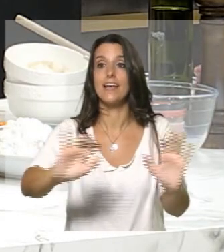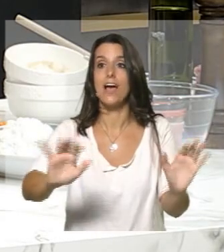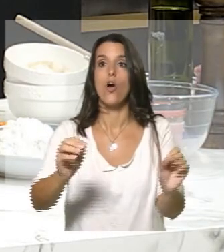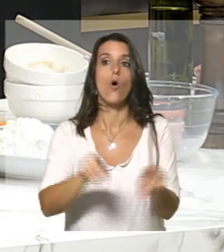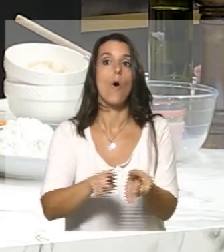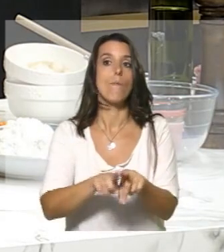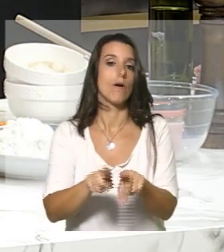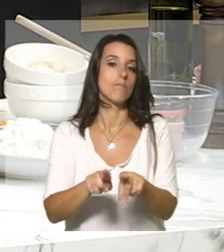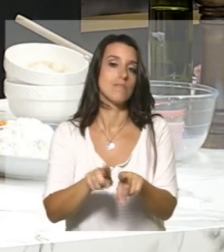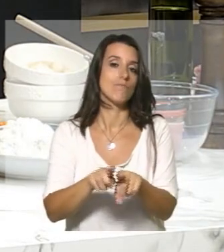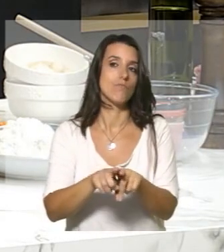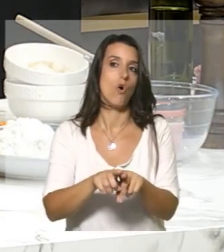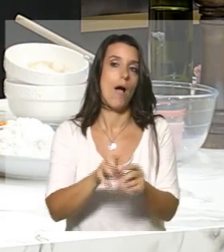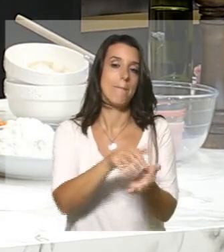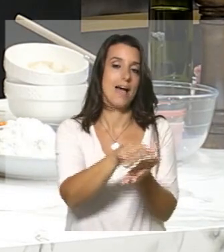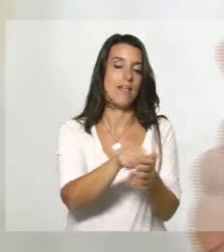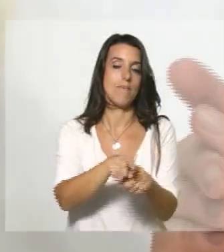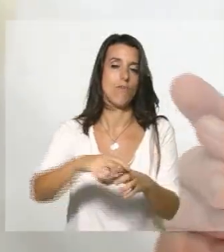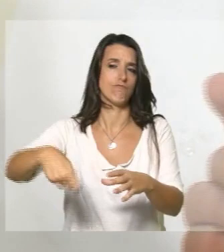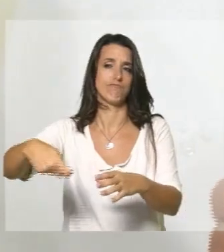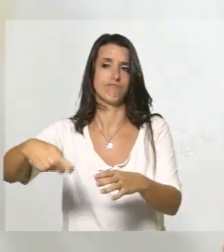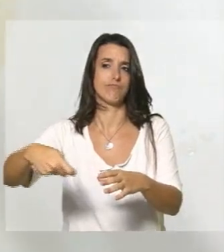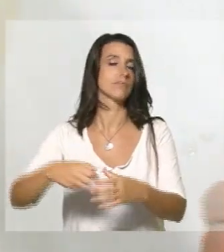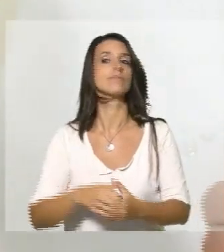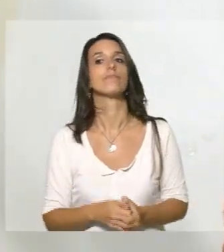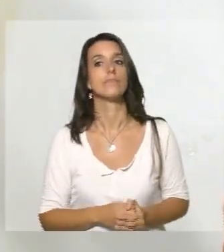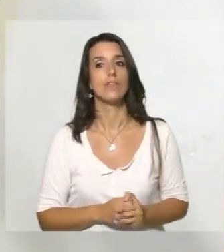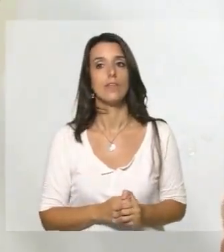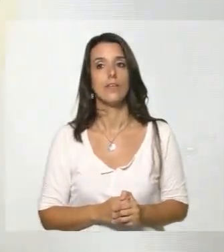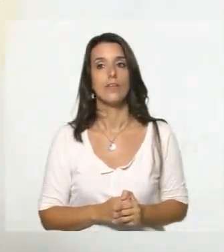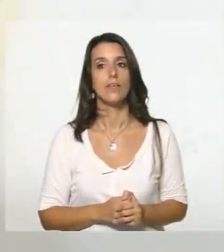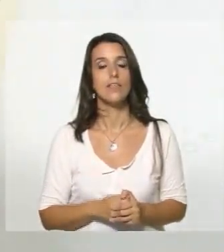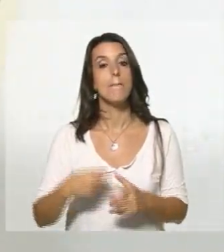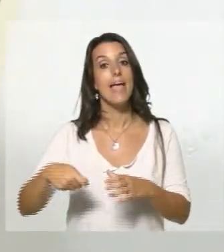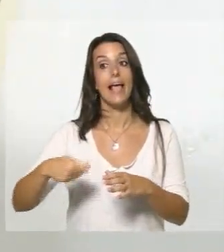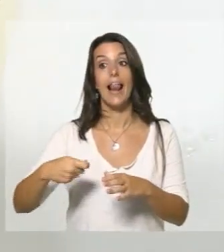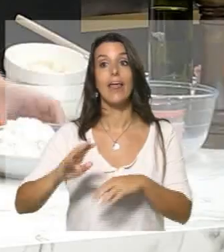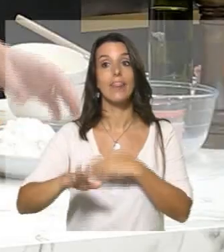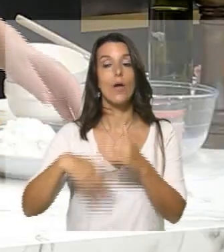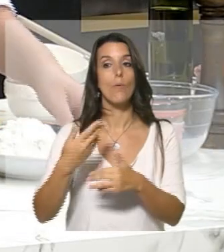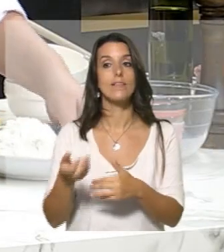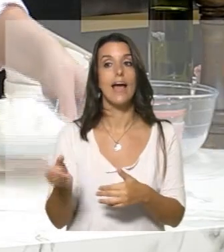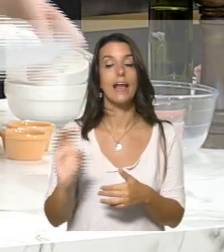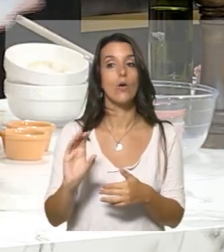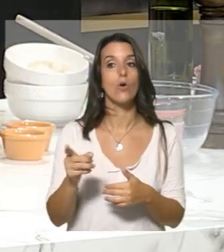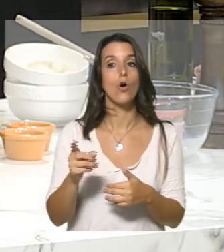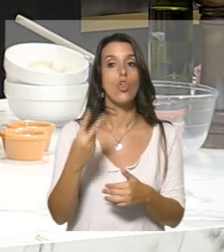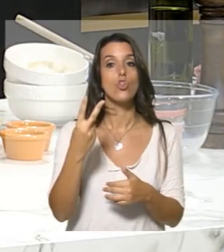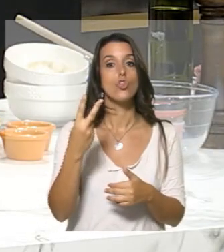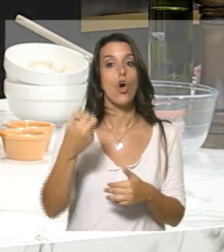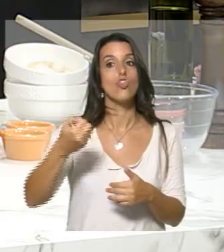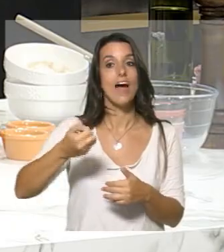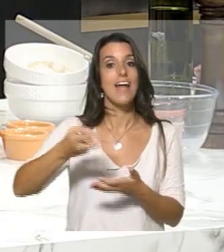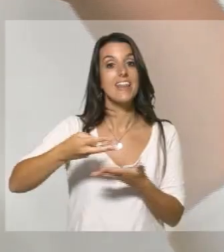el equivalente al amasado, exactamente. Vamos mezclando, después le voy a agregar 2 tazas de